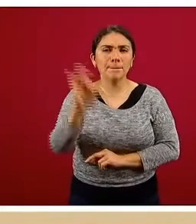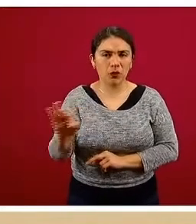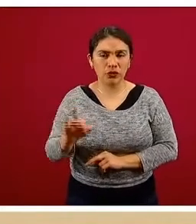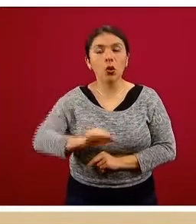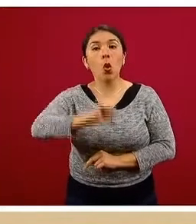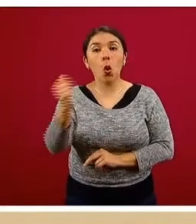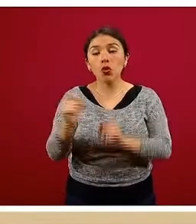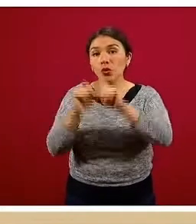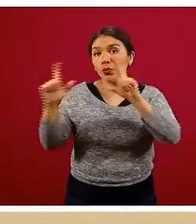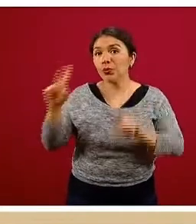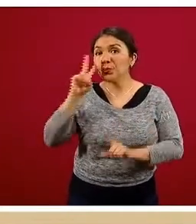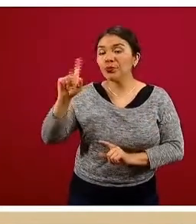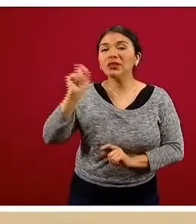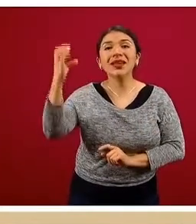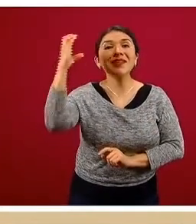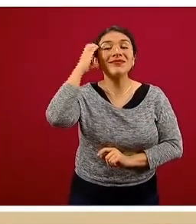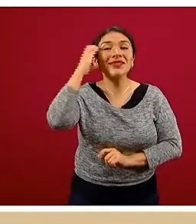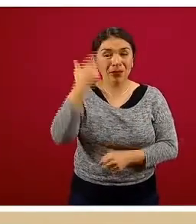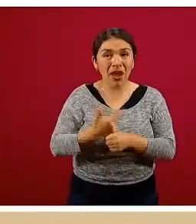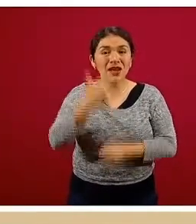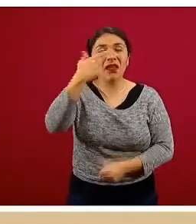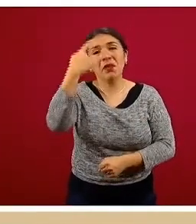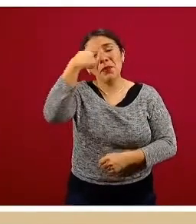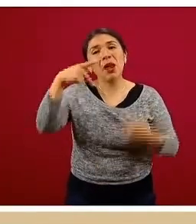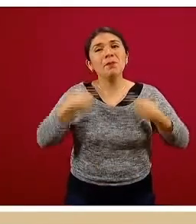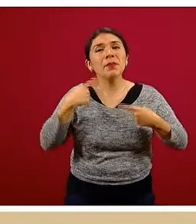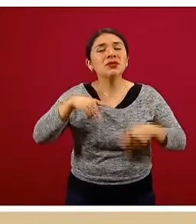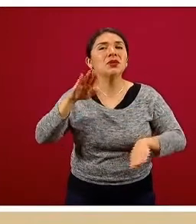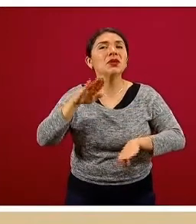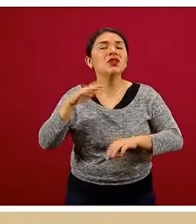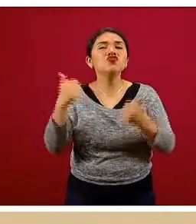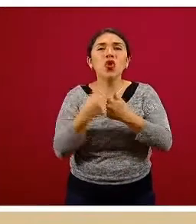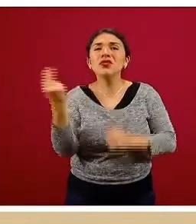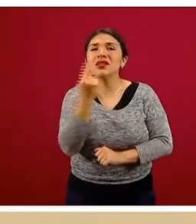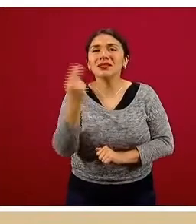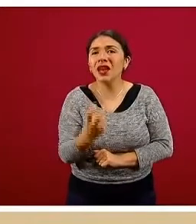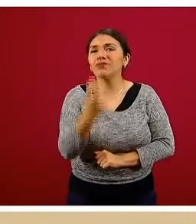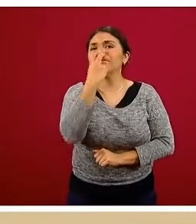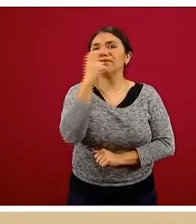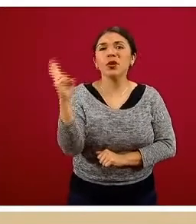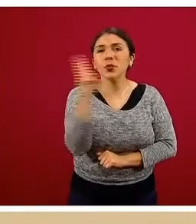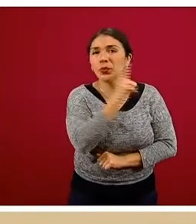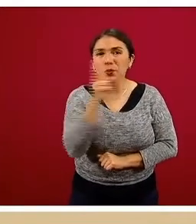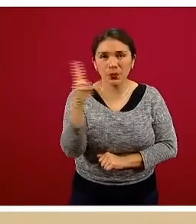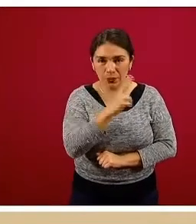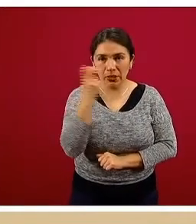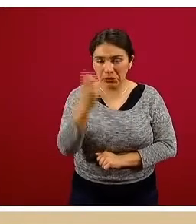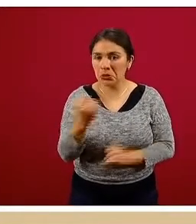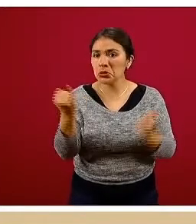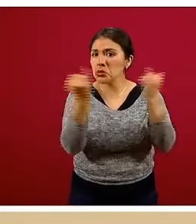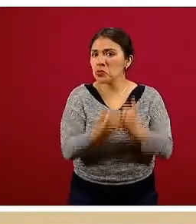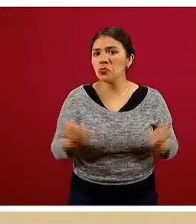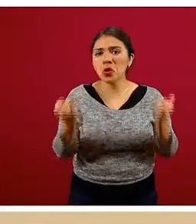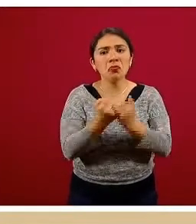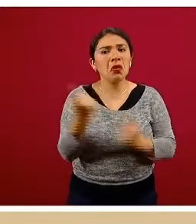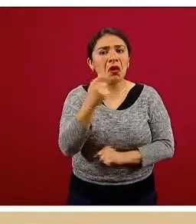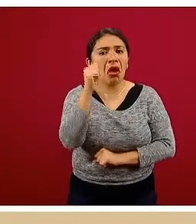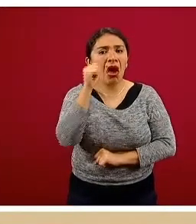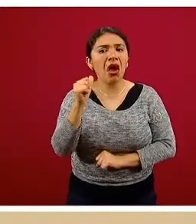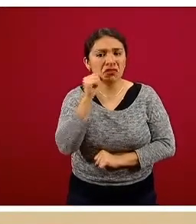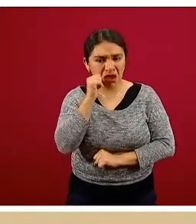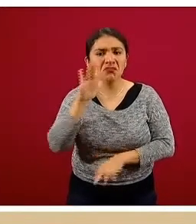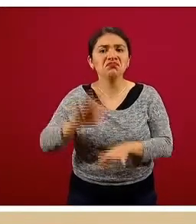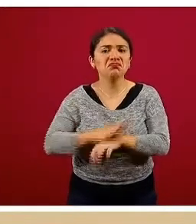Veamos la siguiente diapositiva, que son las camas con ventilador para los pacientes críticos. Se mantiene igual al día de ayer la